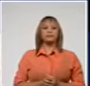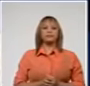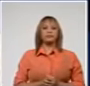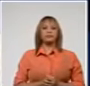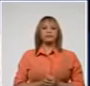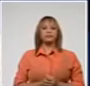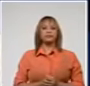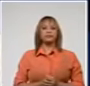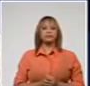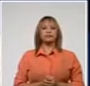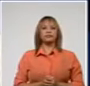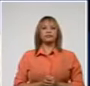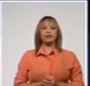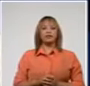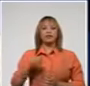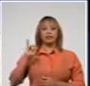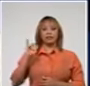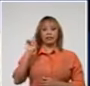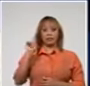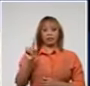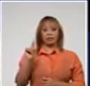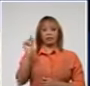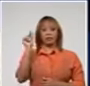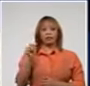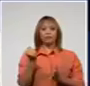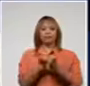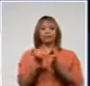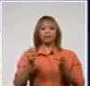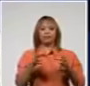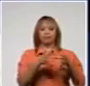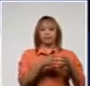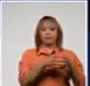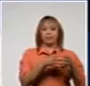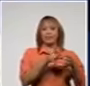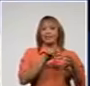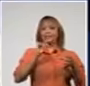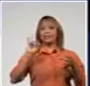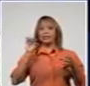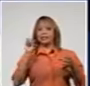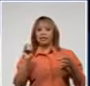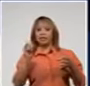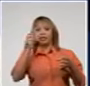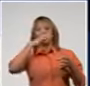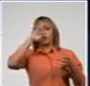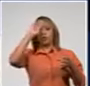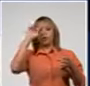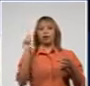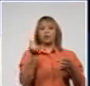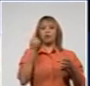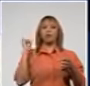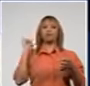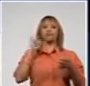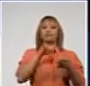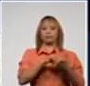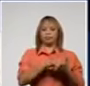De los 61 casos diagnosticados, 60 son cubanos, 1 es un extranjero,